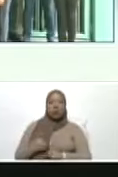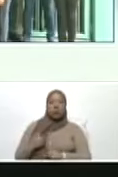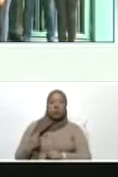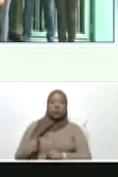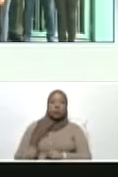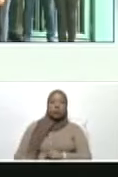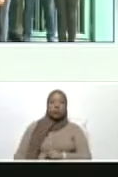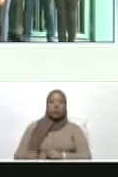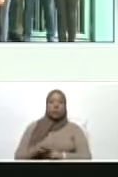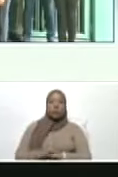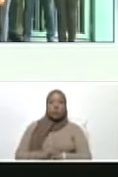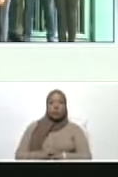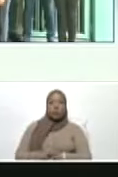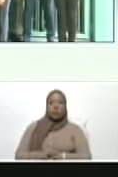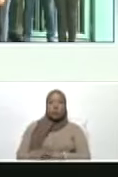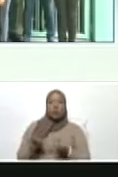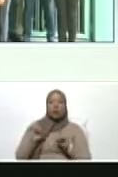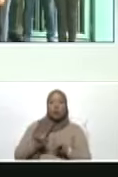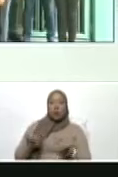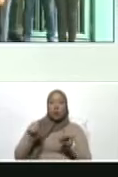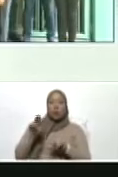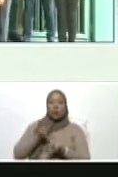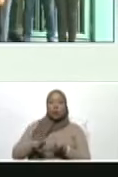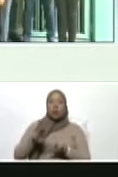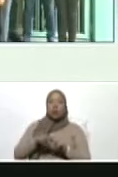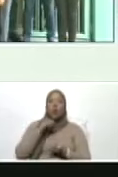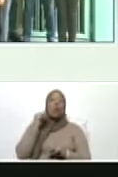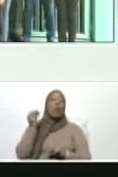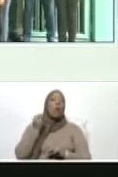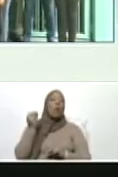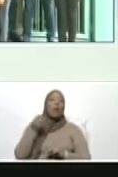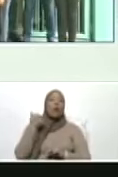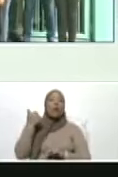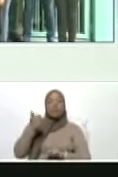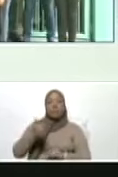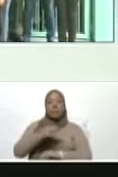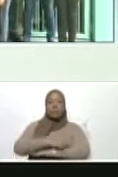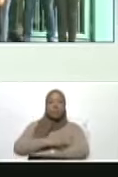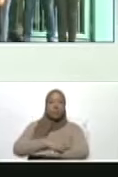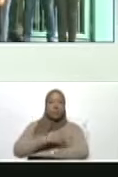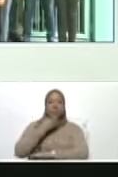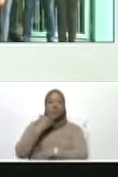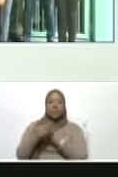Tenemos que formar niños, niñas y jóvenes de bien, para bien.